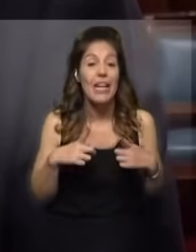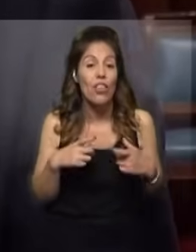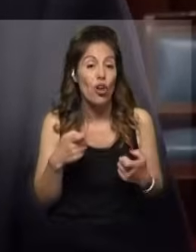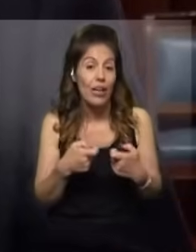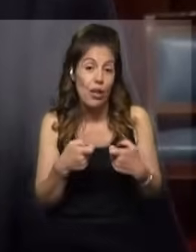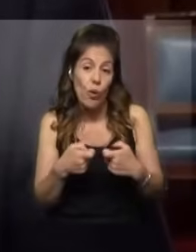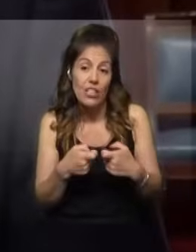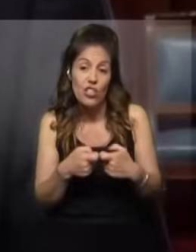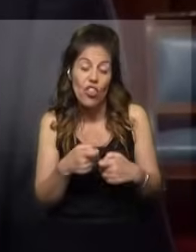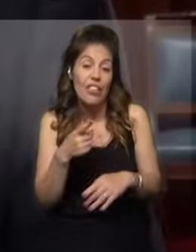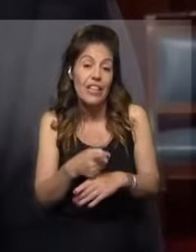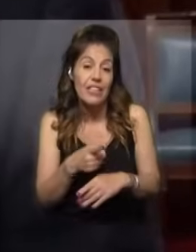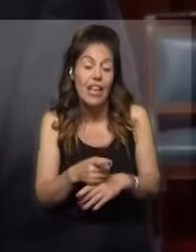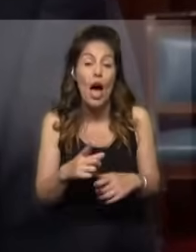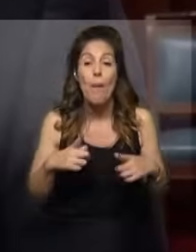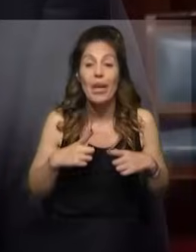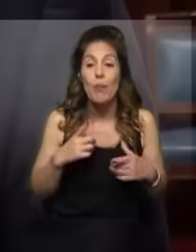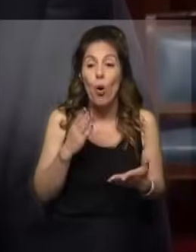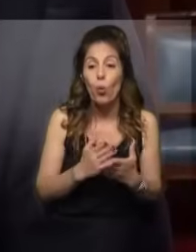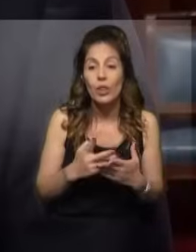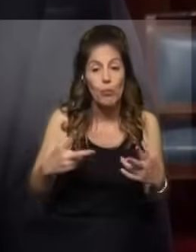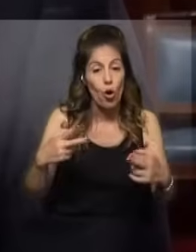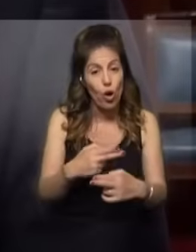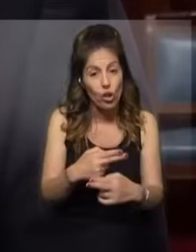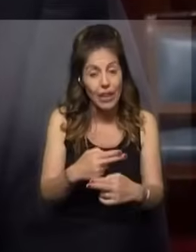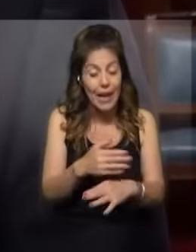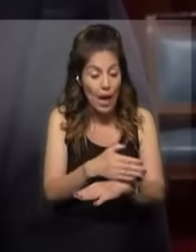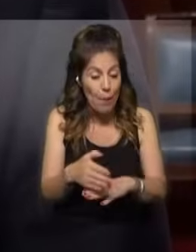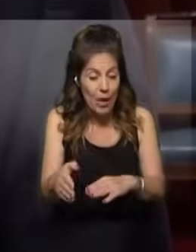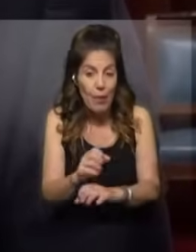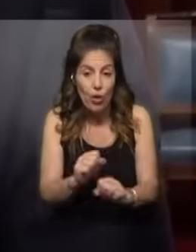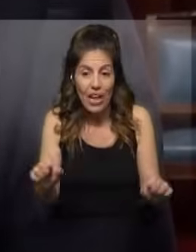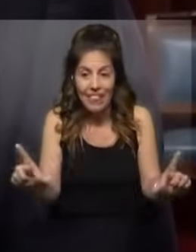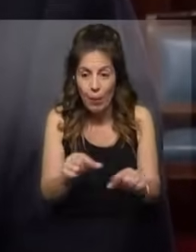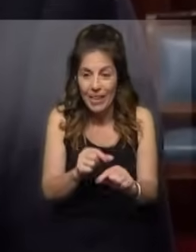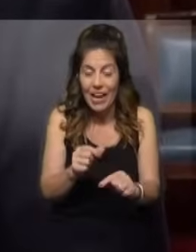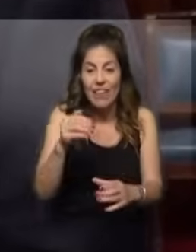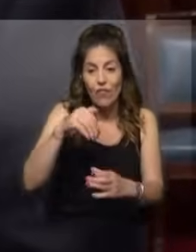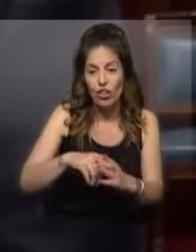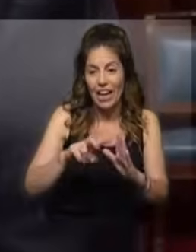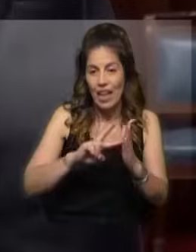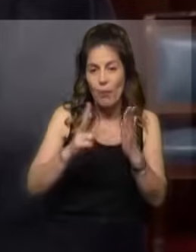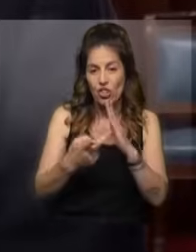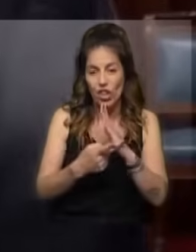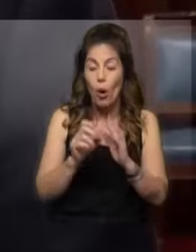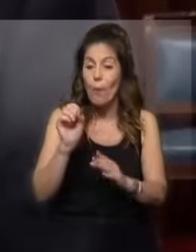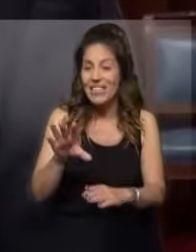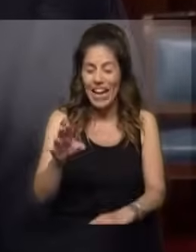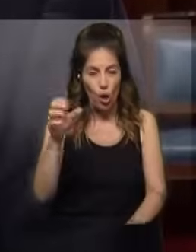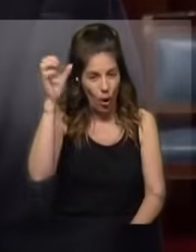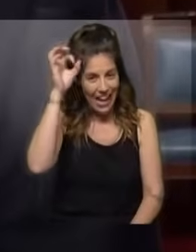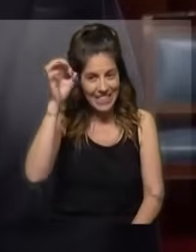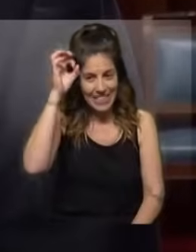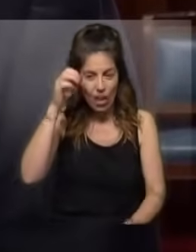esperemos que este sea el último cuarto intermedio y que podamos en en breve plazo terminar de votar este proyecto pasarlo al senado que luego